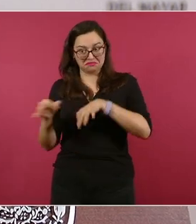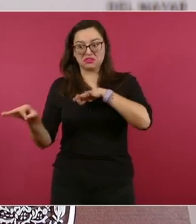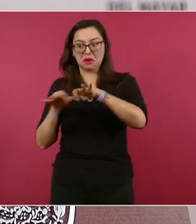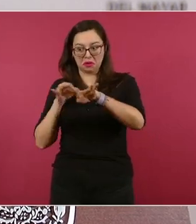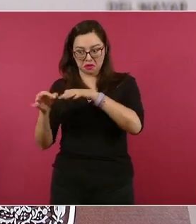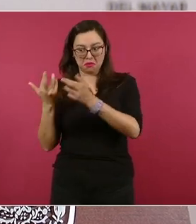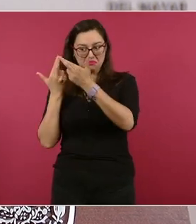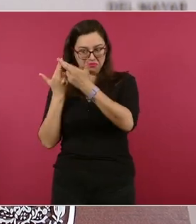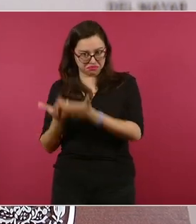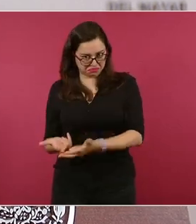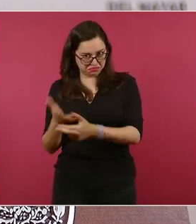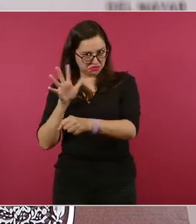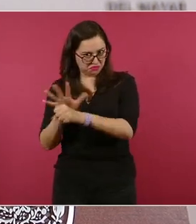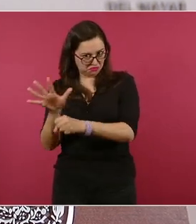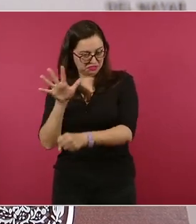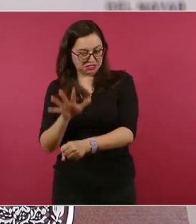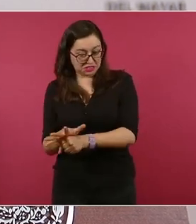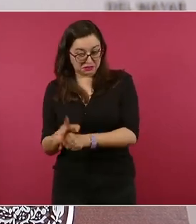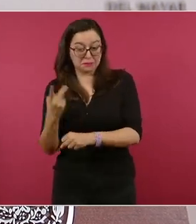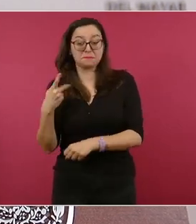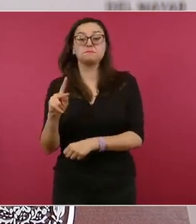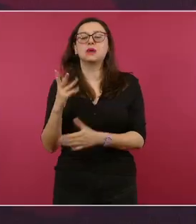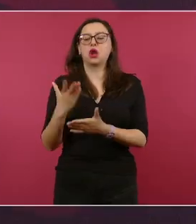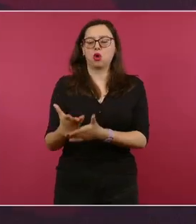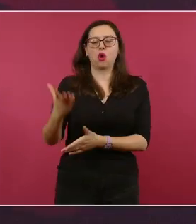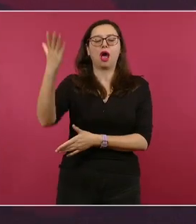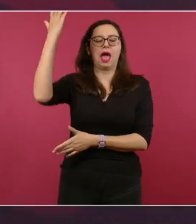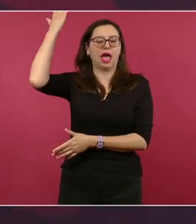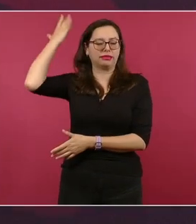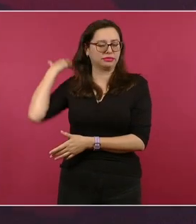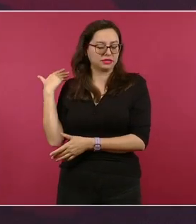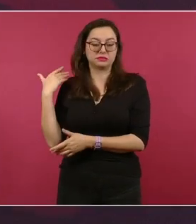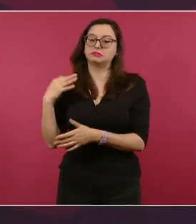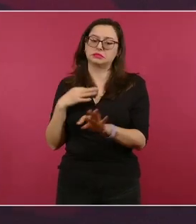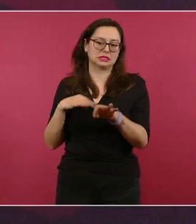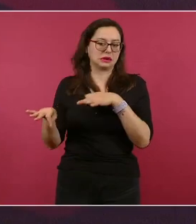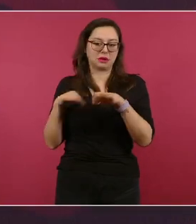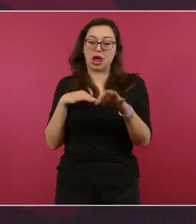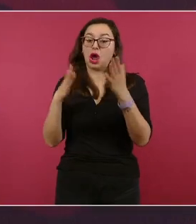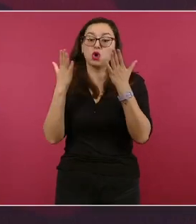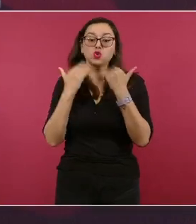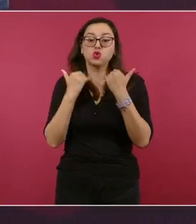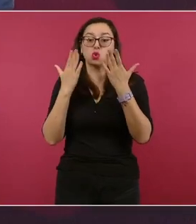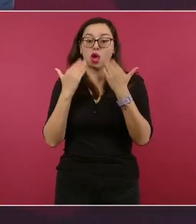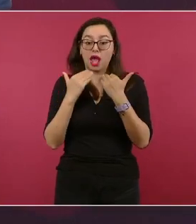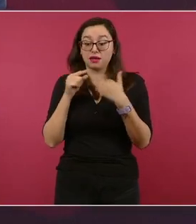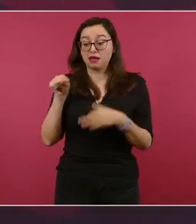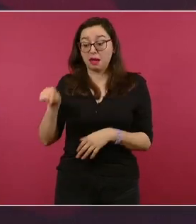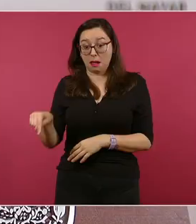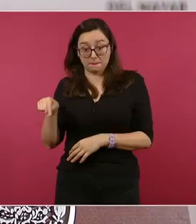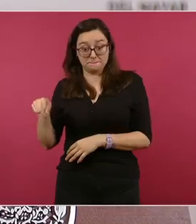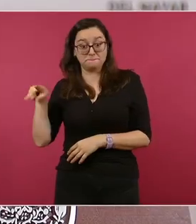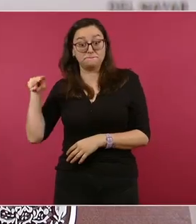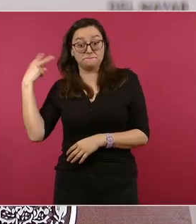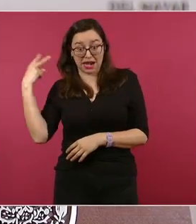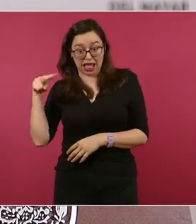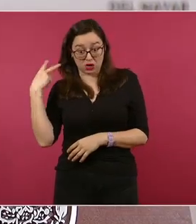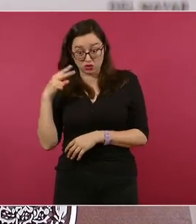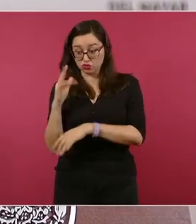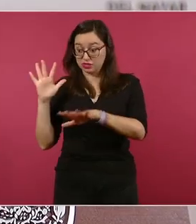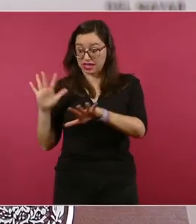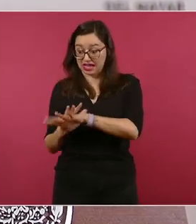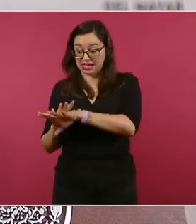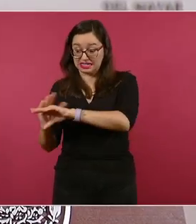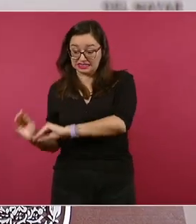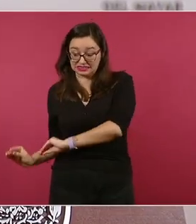tiempo que no había trabajo, se fueron nada más de Veracruz a trabajar